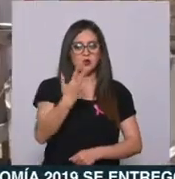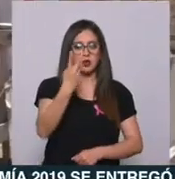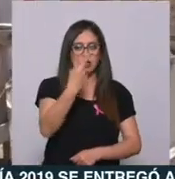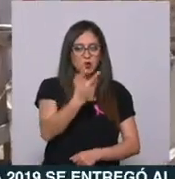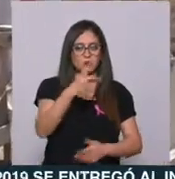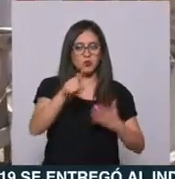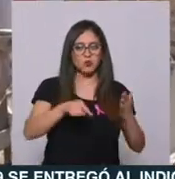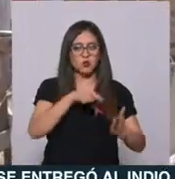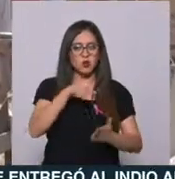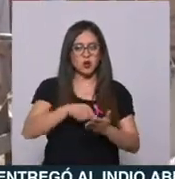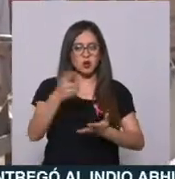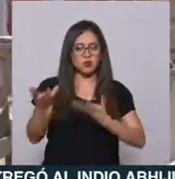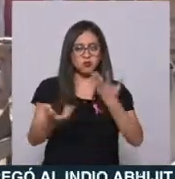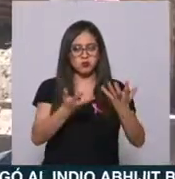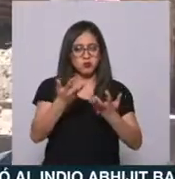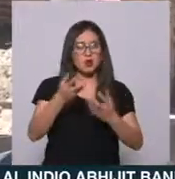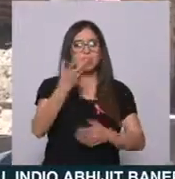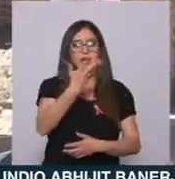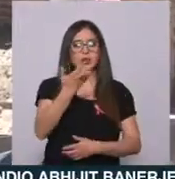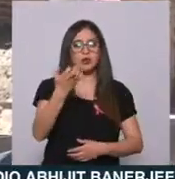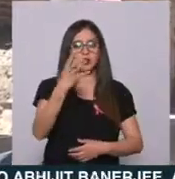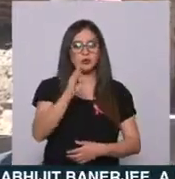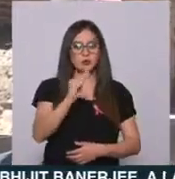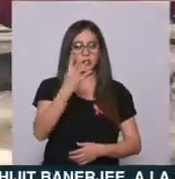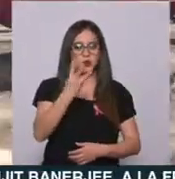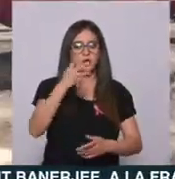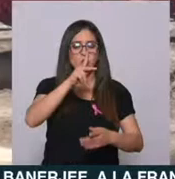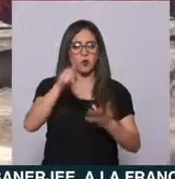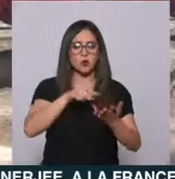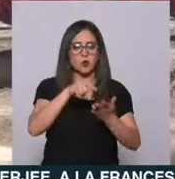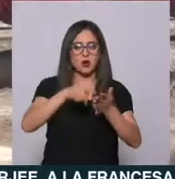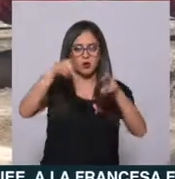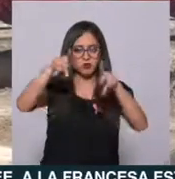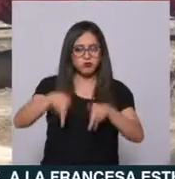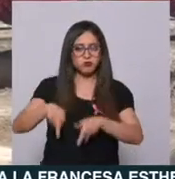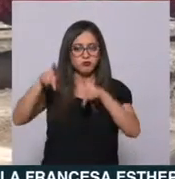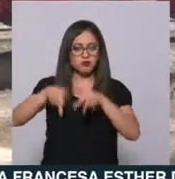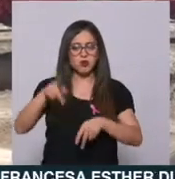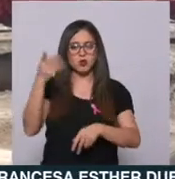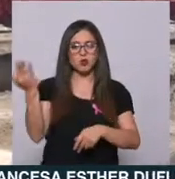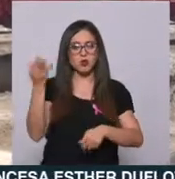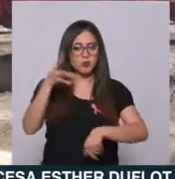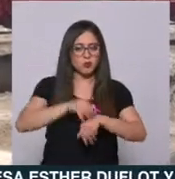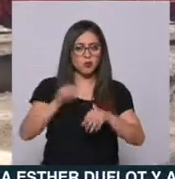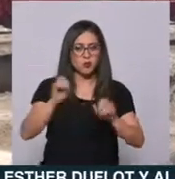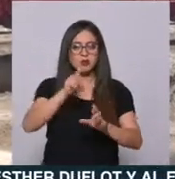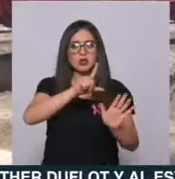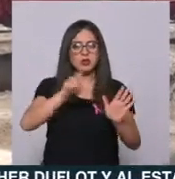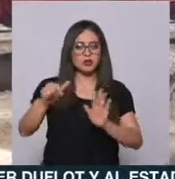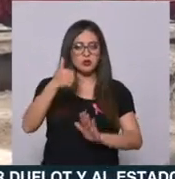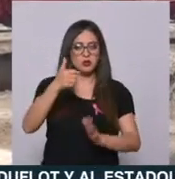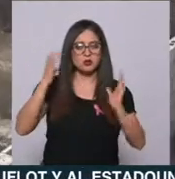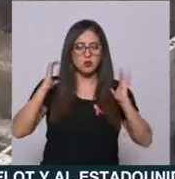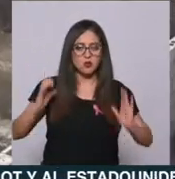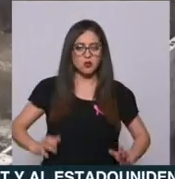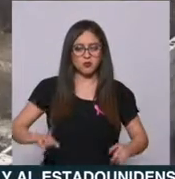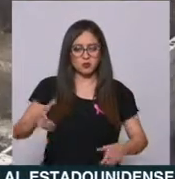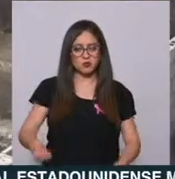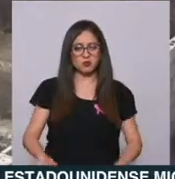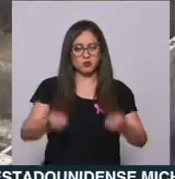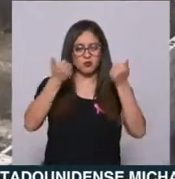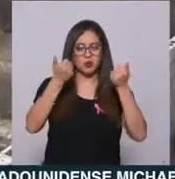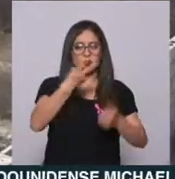de inhumación, 594 fosas clandestinas y 706 cuerpos exhumados, de los cuales